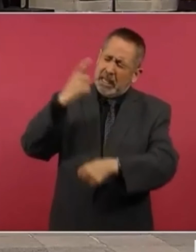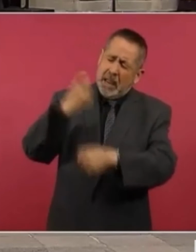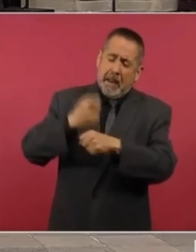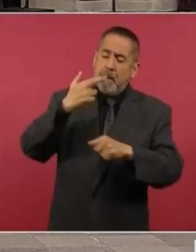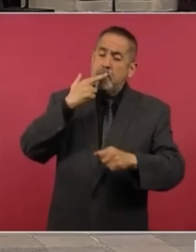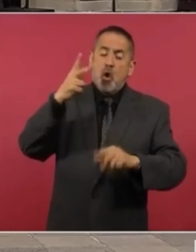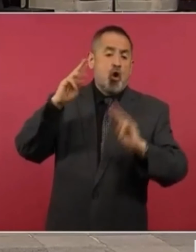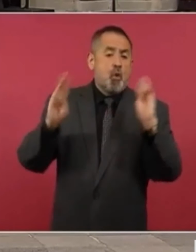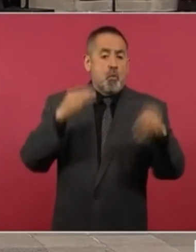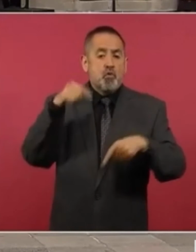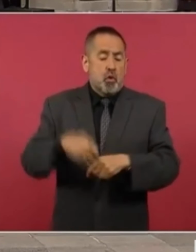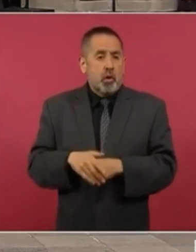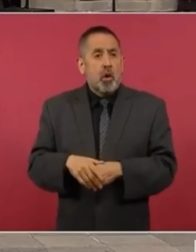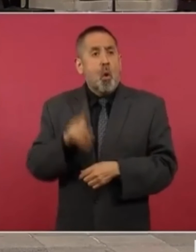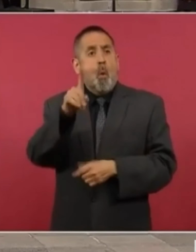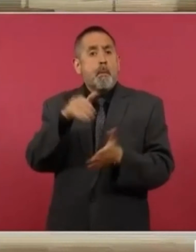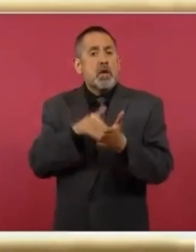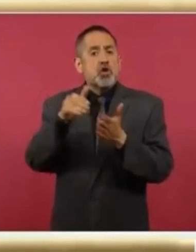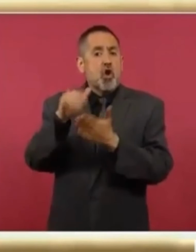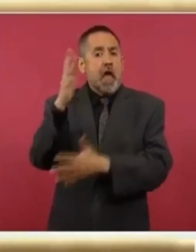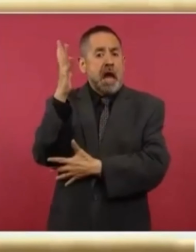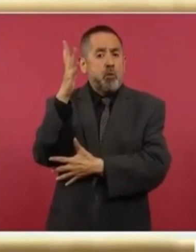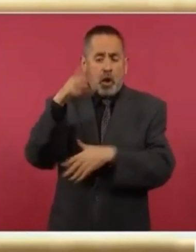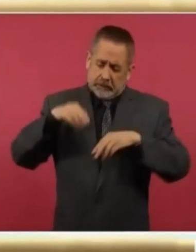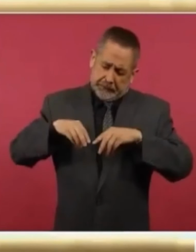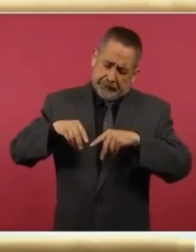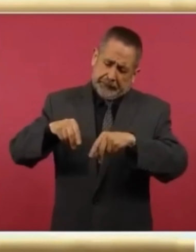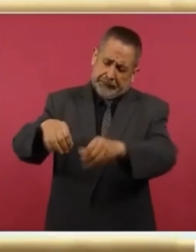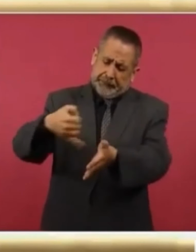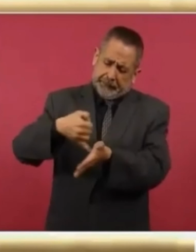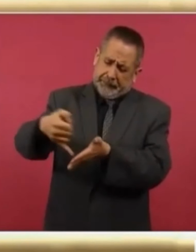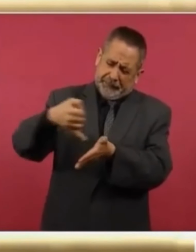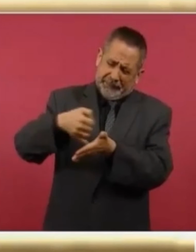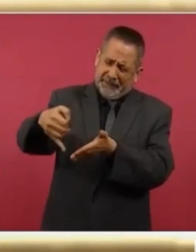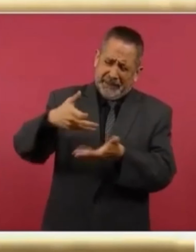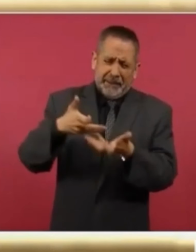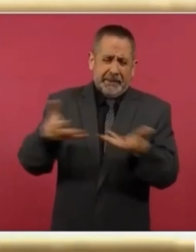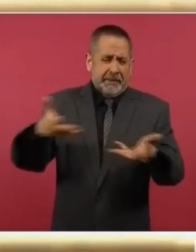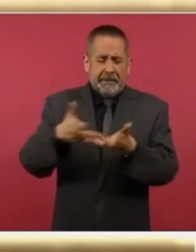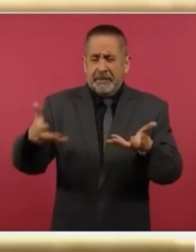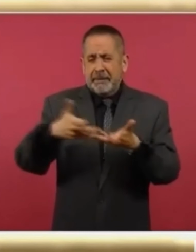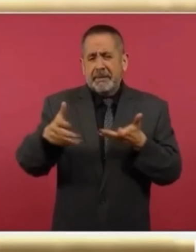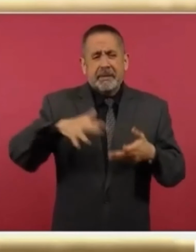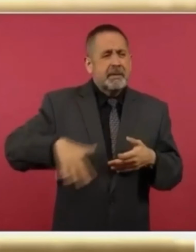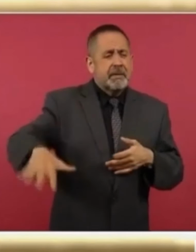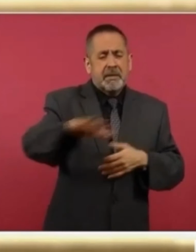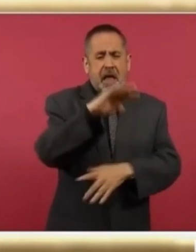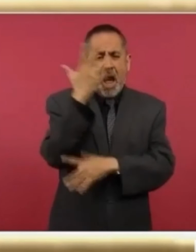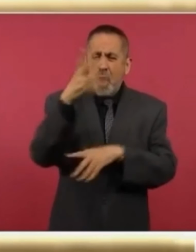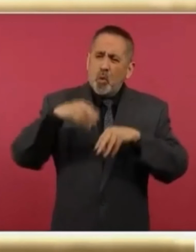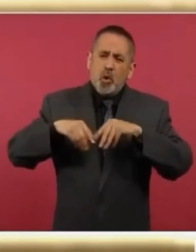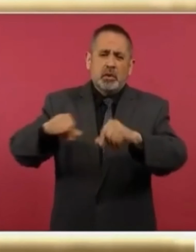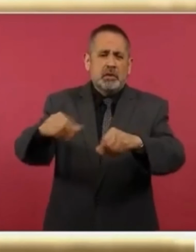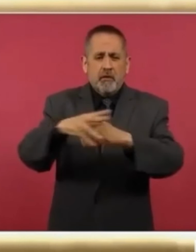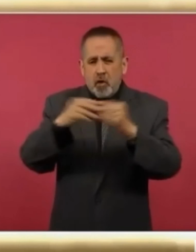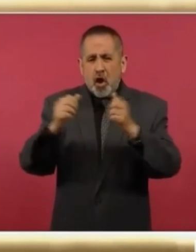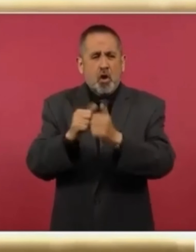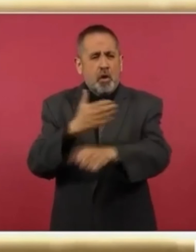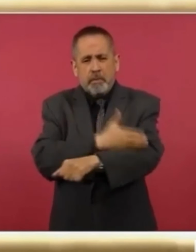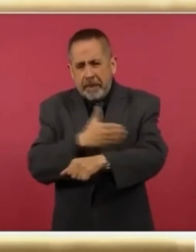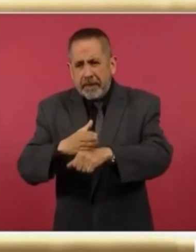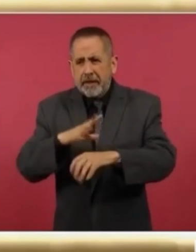Se están sembrando más de 1 millón de hectáreas de árboles frutales y